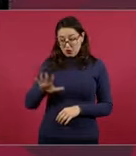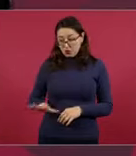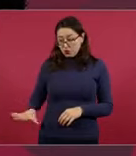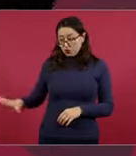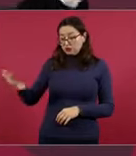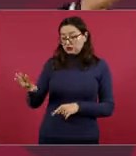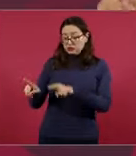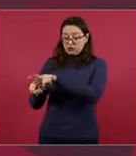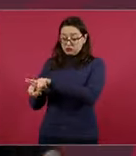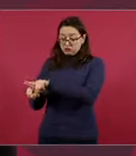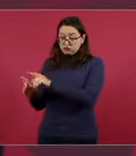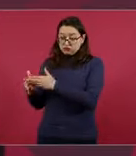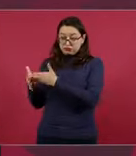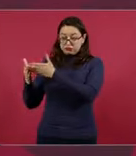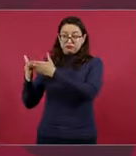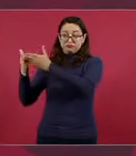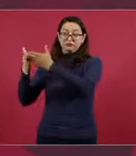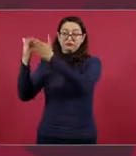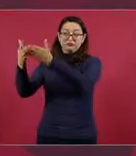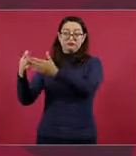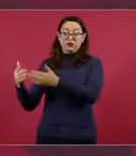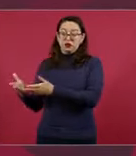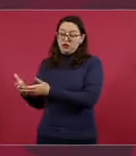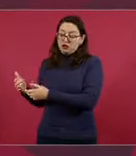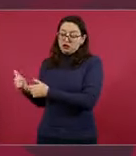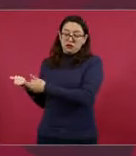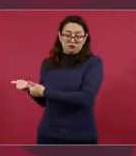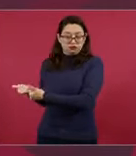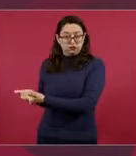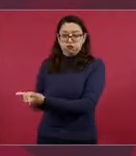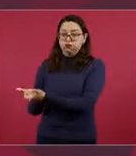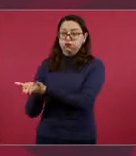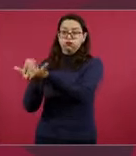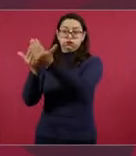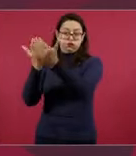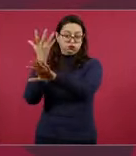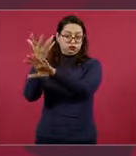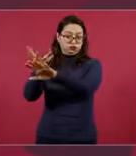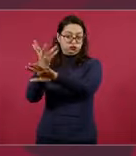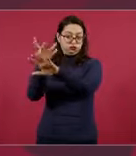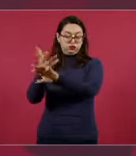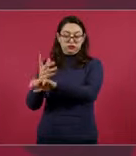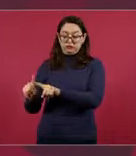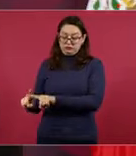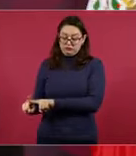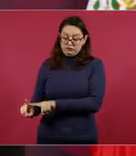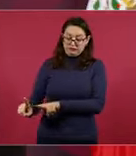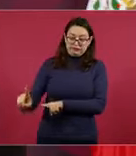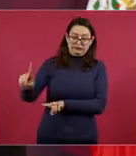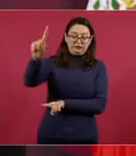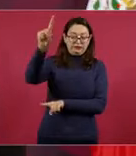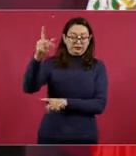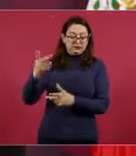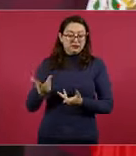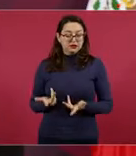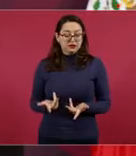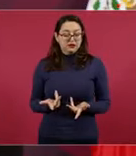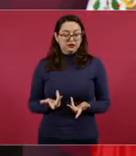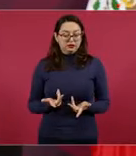se llevan en barco ese material y están utilizando,